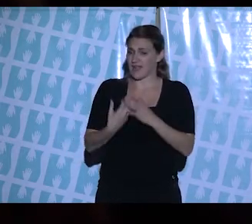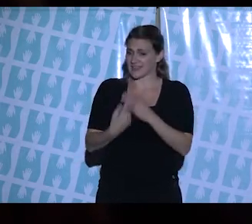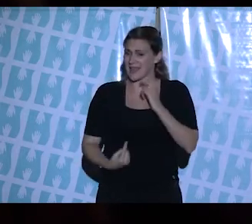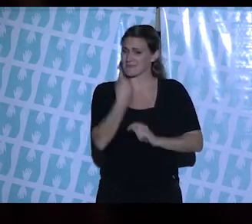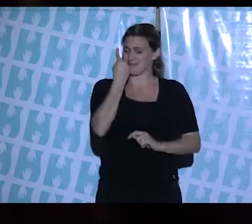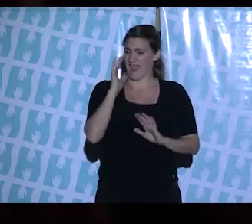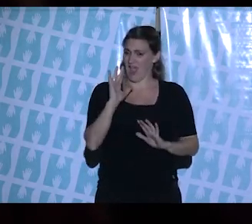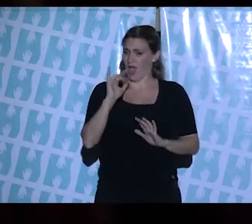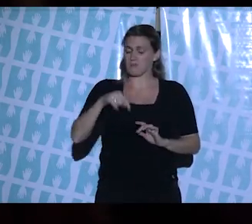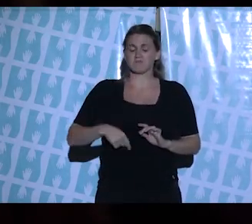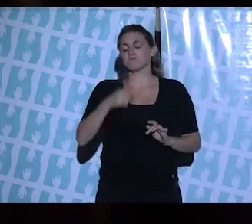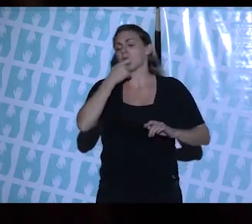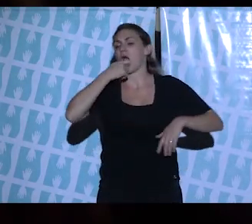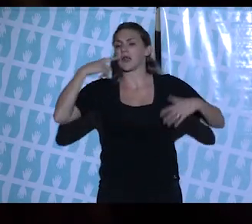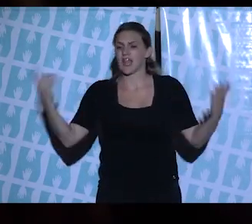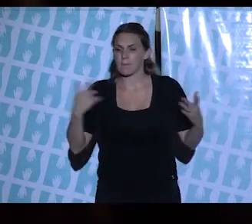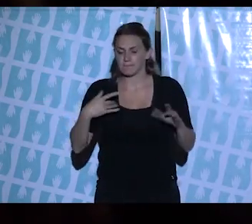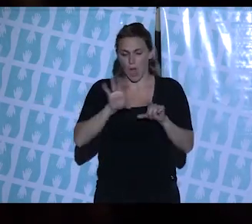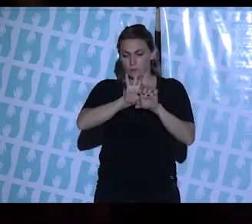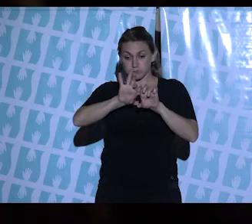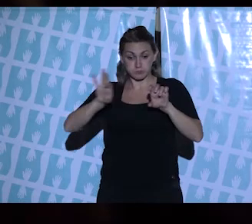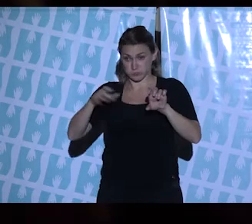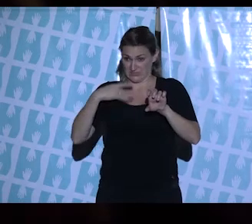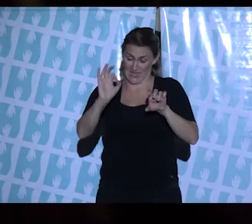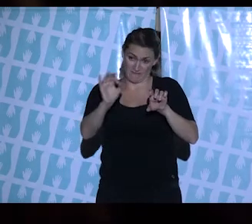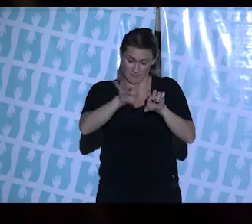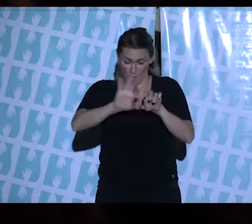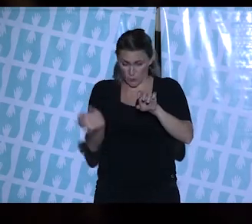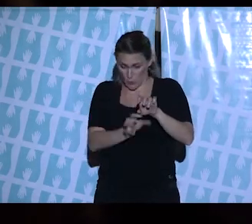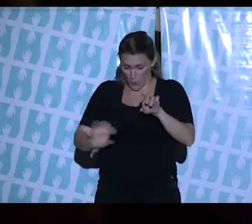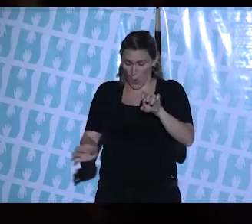Porque si este es el intestino, que es un tubo,